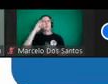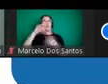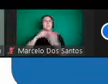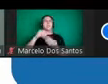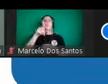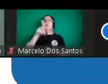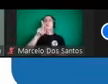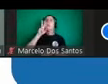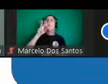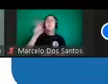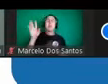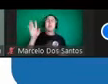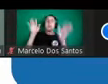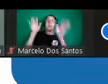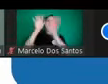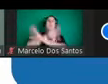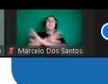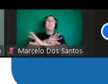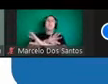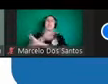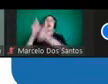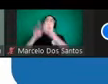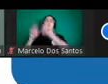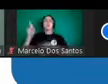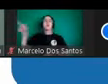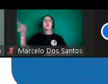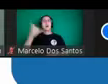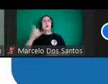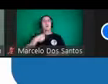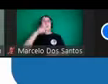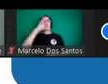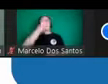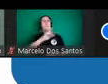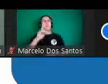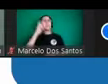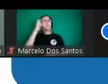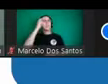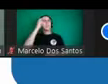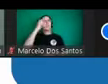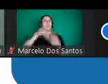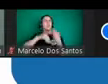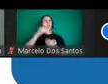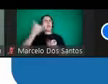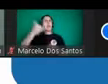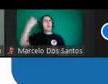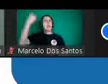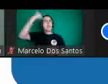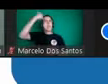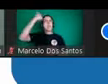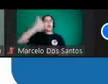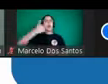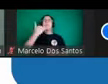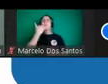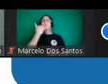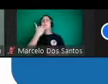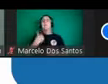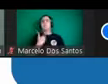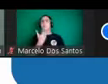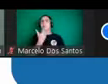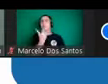como tales, ¿verdad? Siendo sinceros, el tema de la salud mental todavía es muy, muy